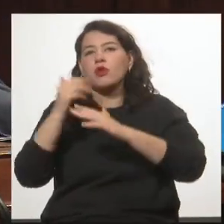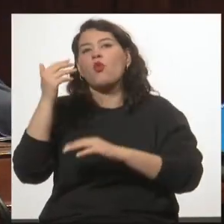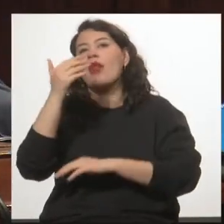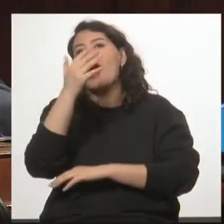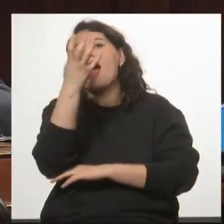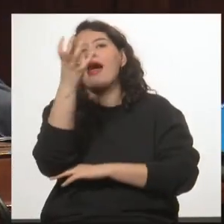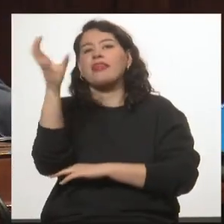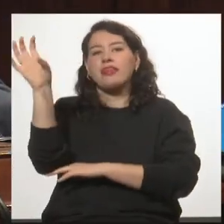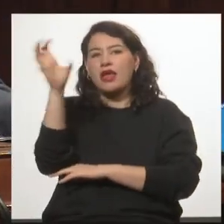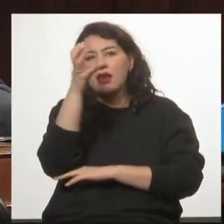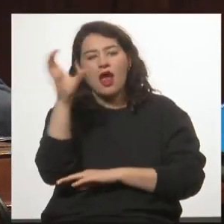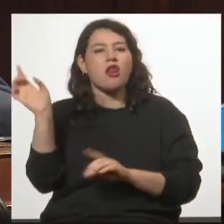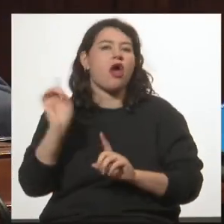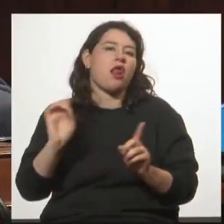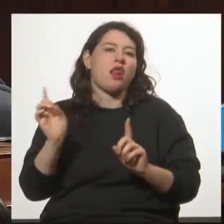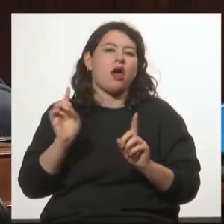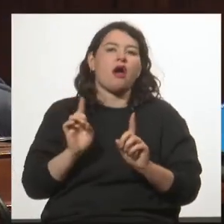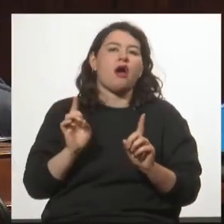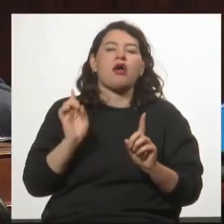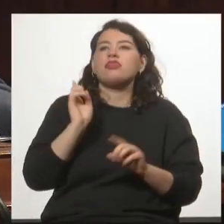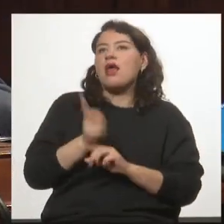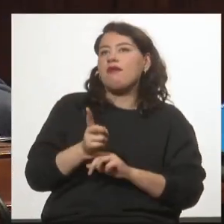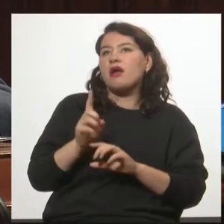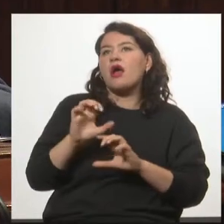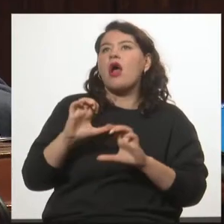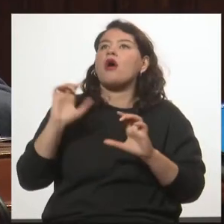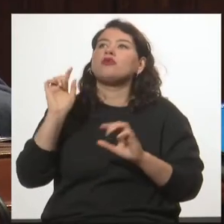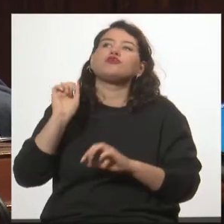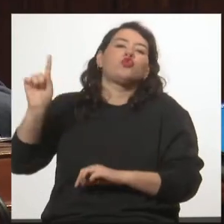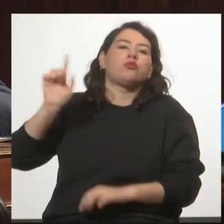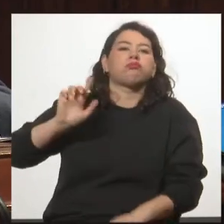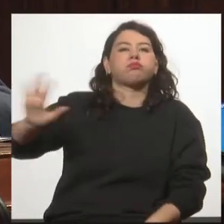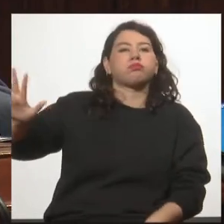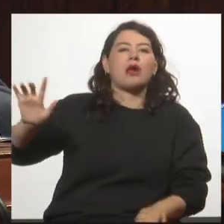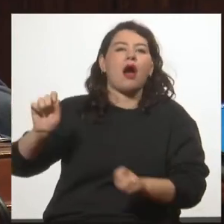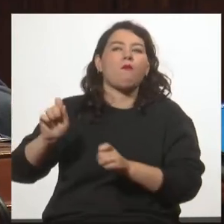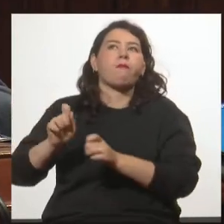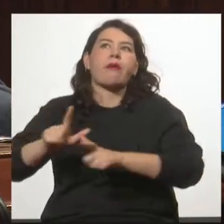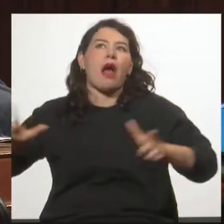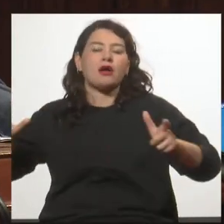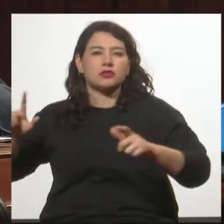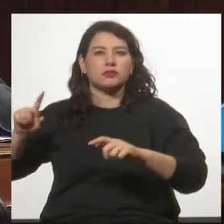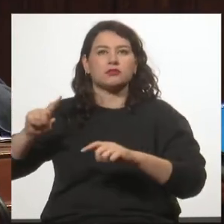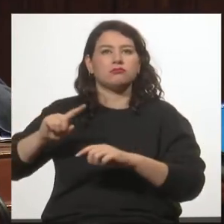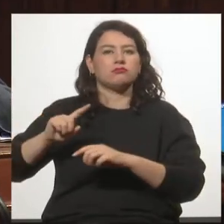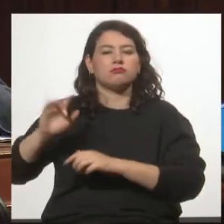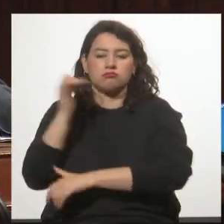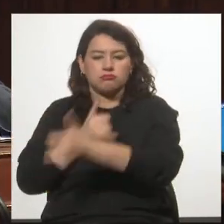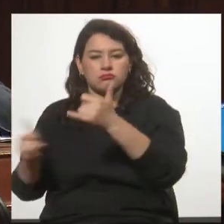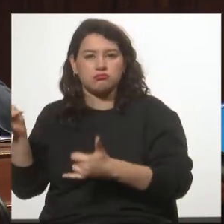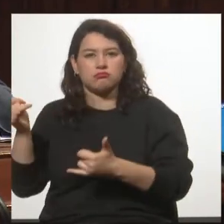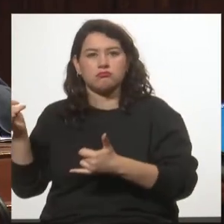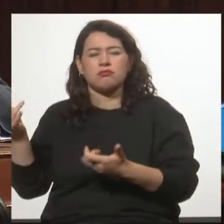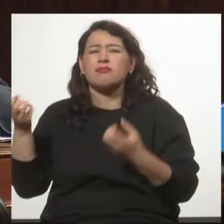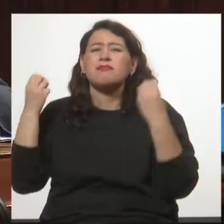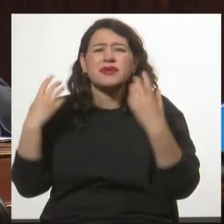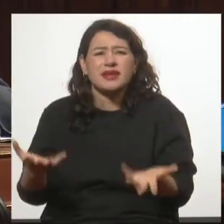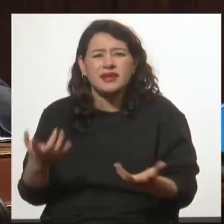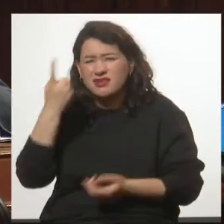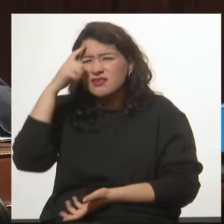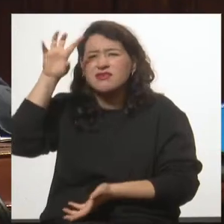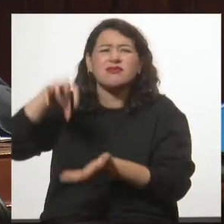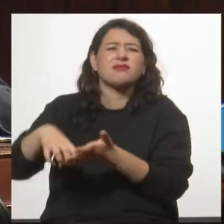generar esa es la idea un estadio propio para aumentar el tráfico porque lo hizo